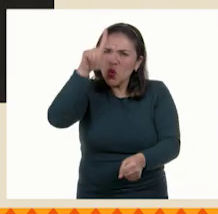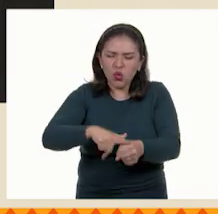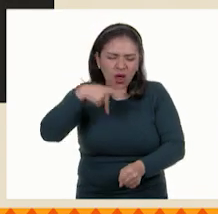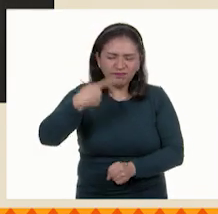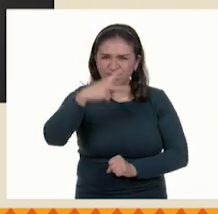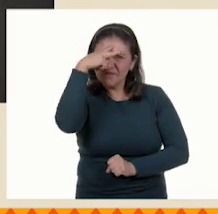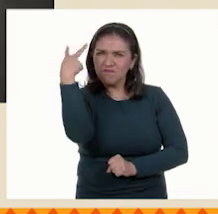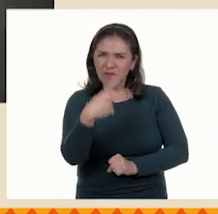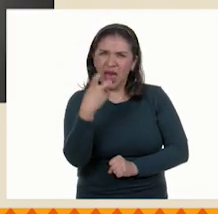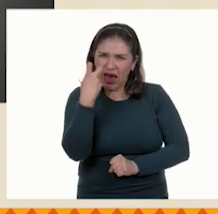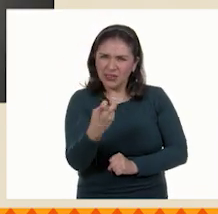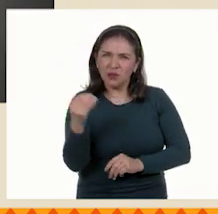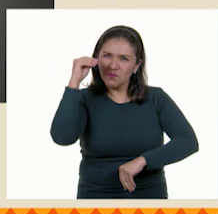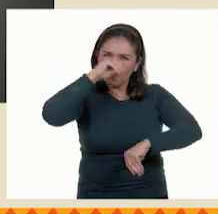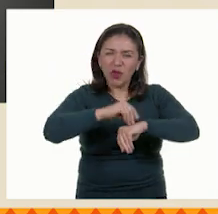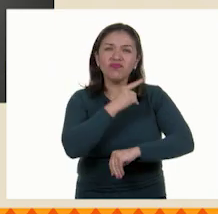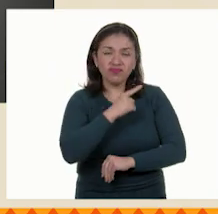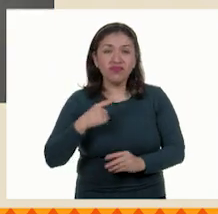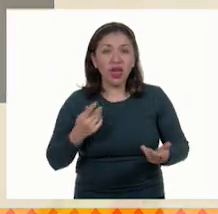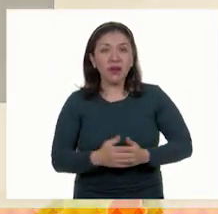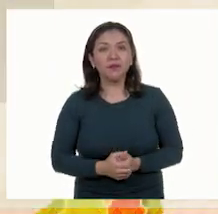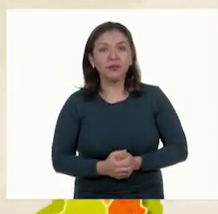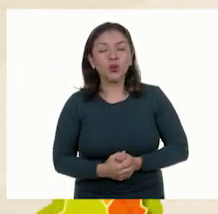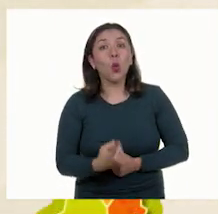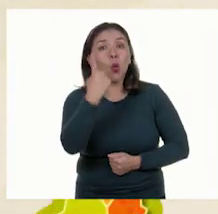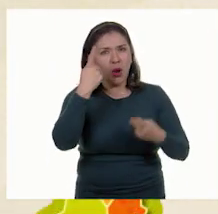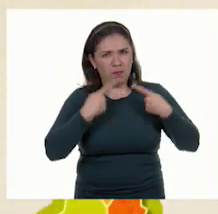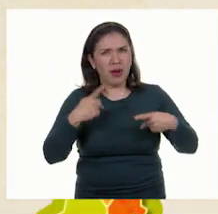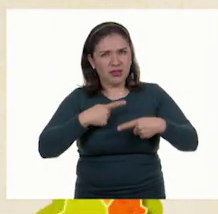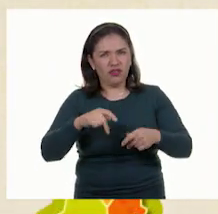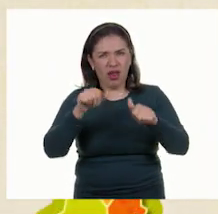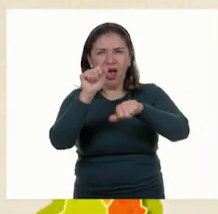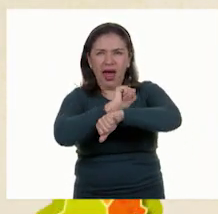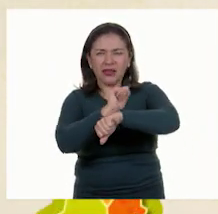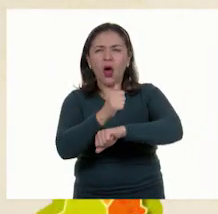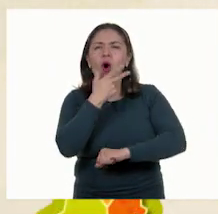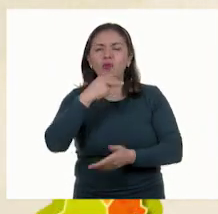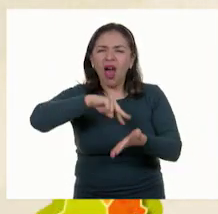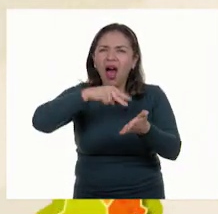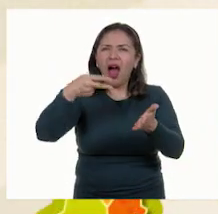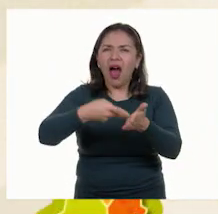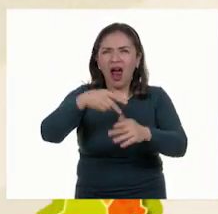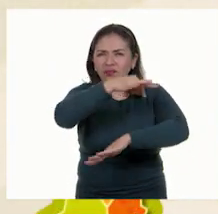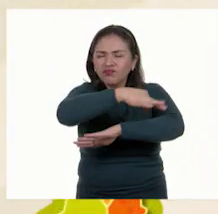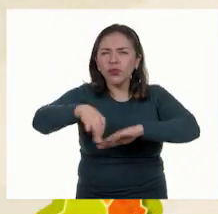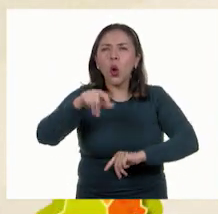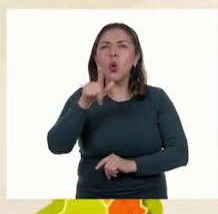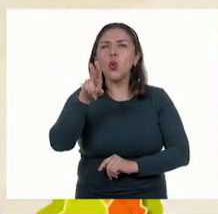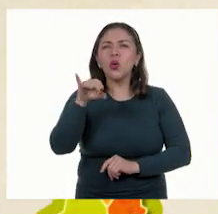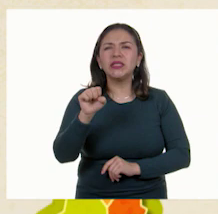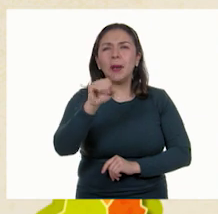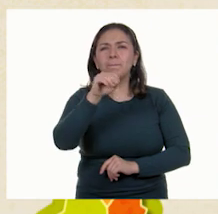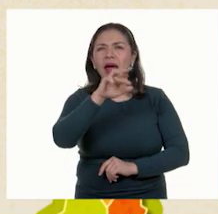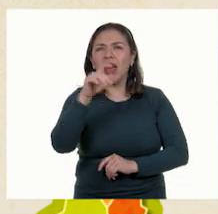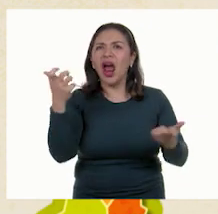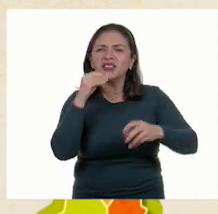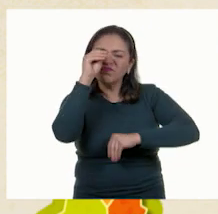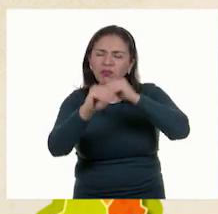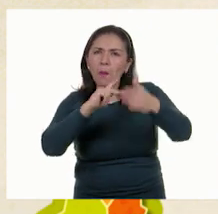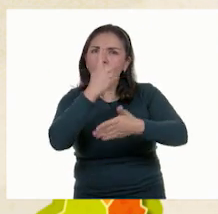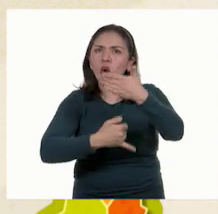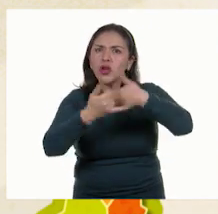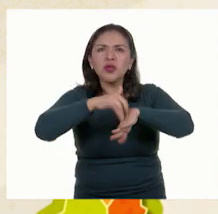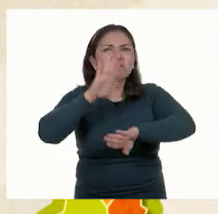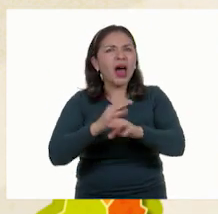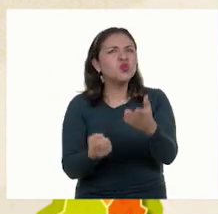de México en sus obras. Uno de estos artistas, el arquitecto Luis Barragán, desarrolló proyectos novedosos con